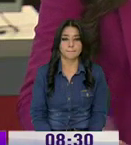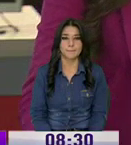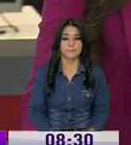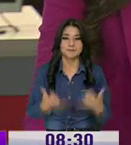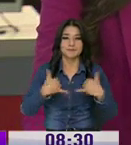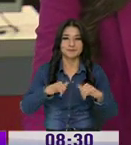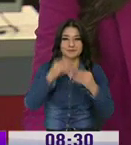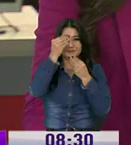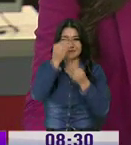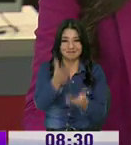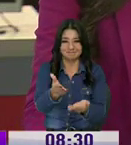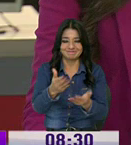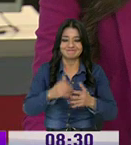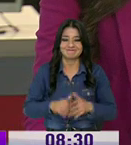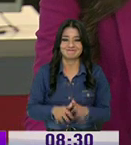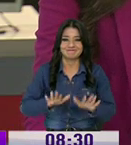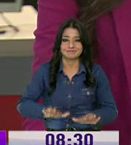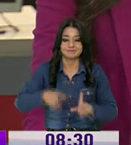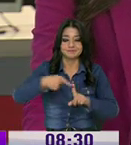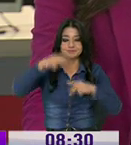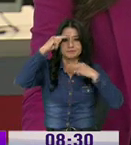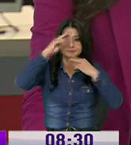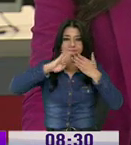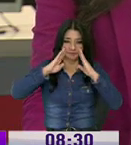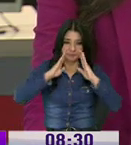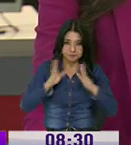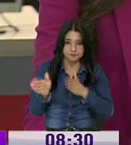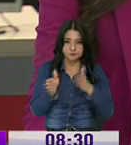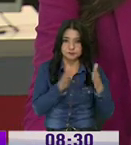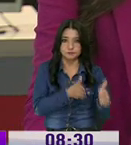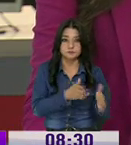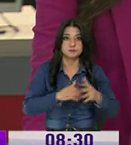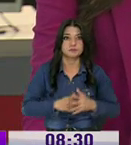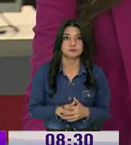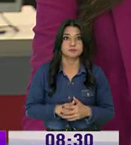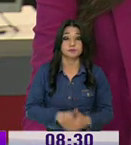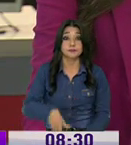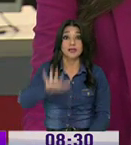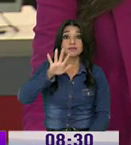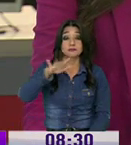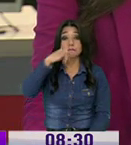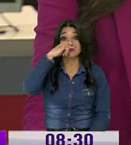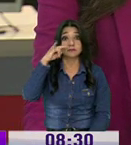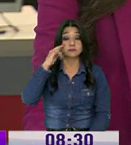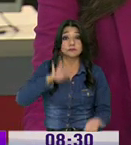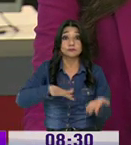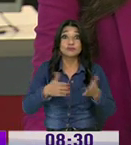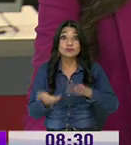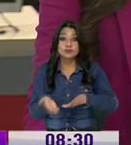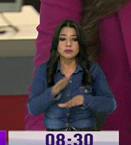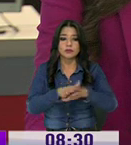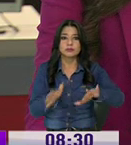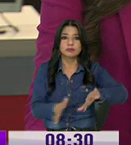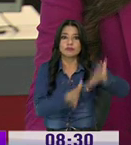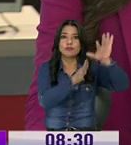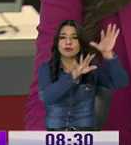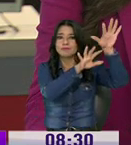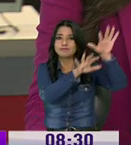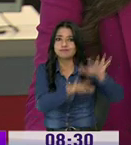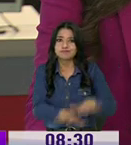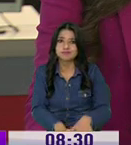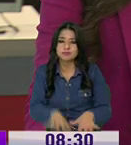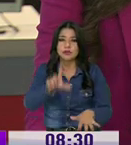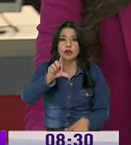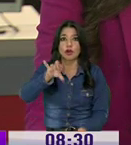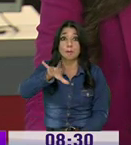Seguimos con más información en este primer noticiero de la comunidad. Les contamos que los restos de los 5 menores fallecidos en el colapso de un muro en el sector de Las Lomas,